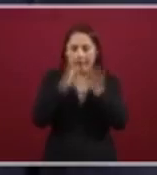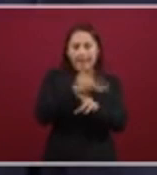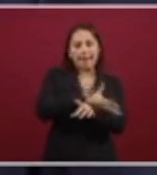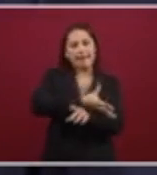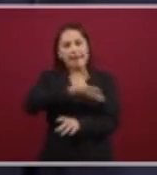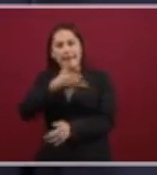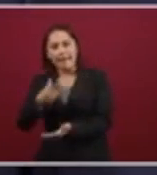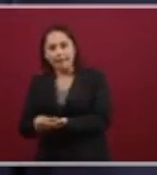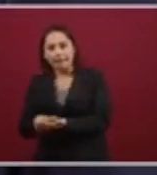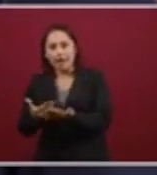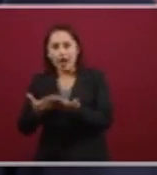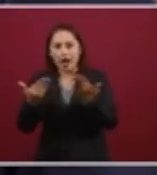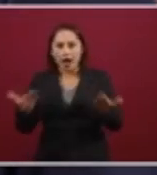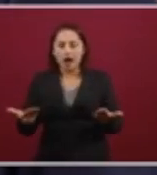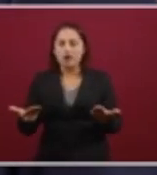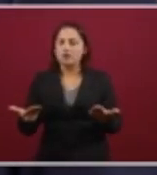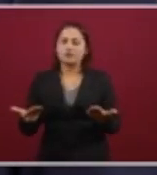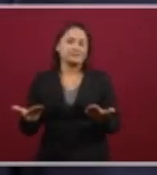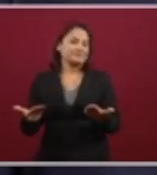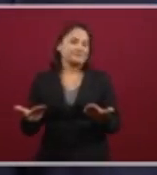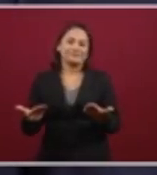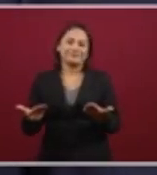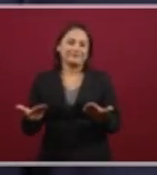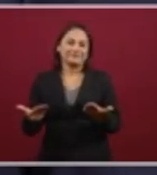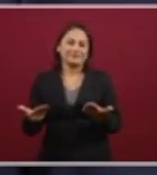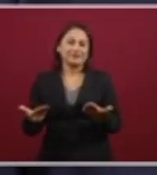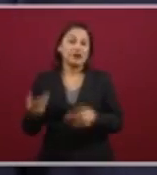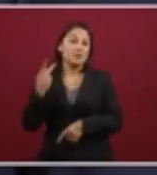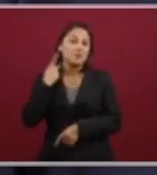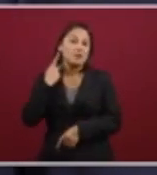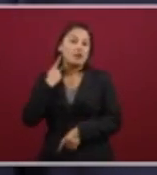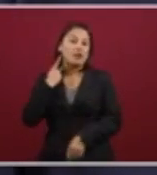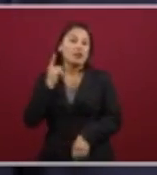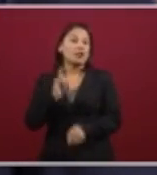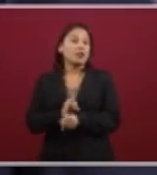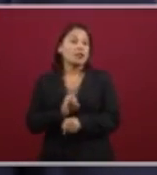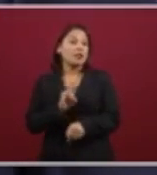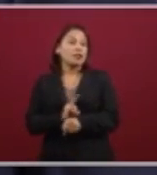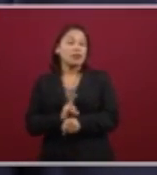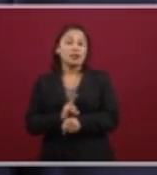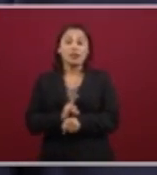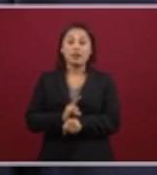de política fresa, fifí.